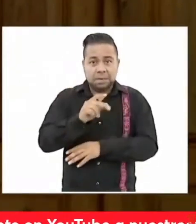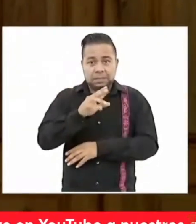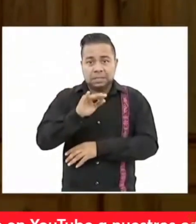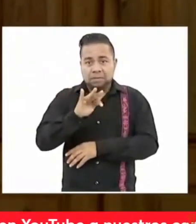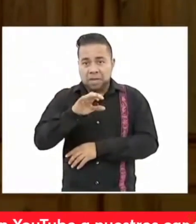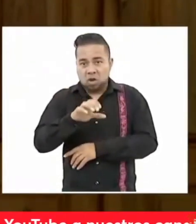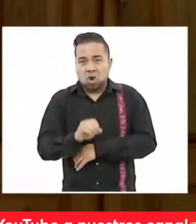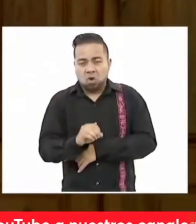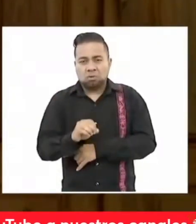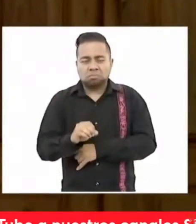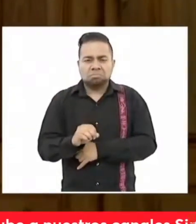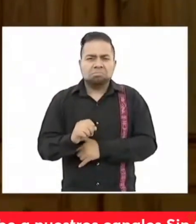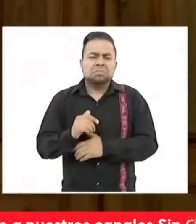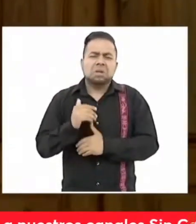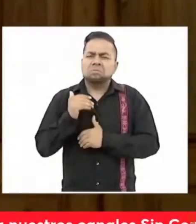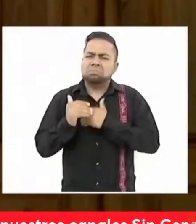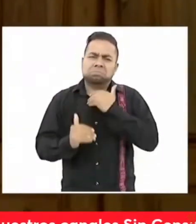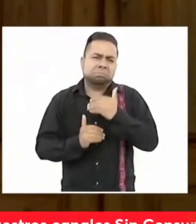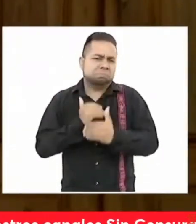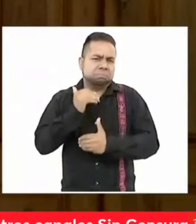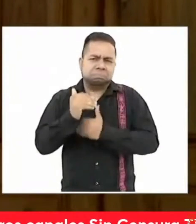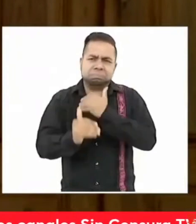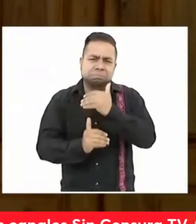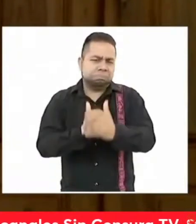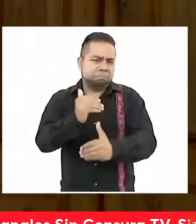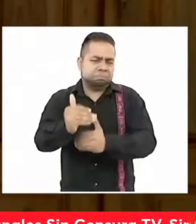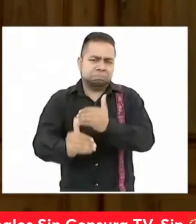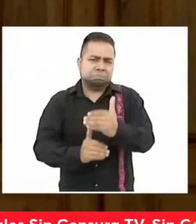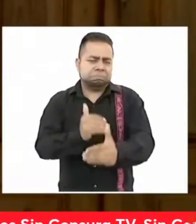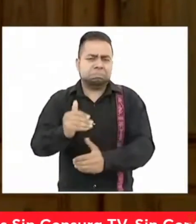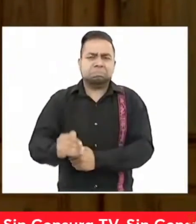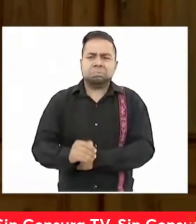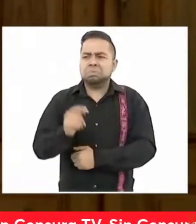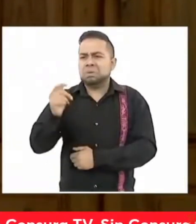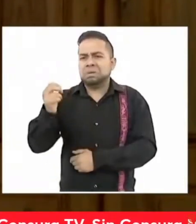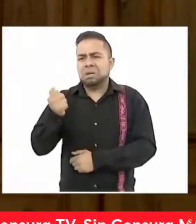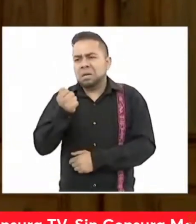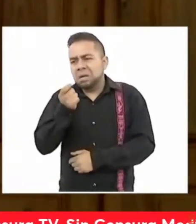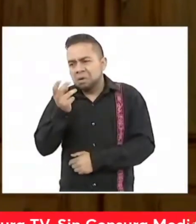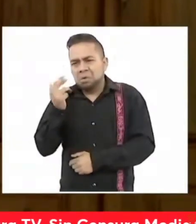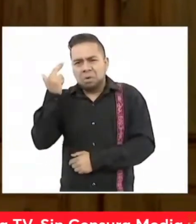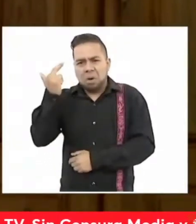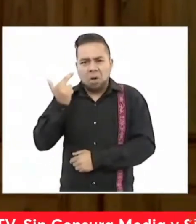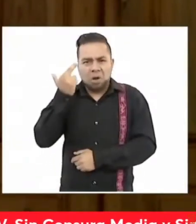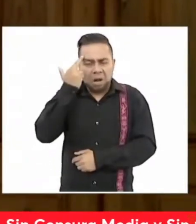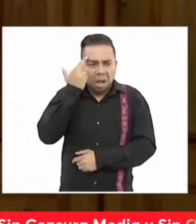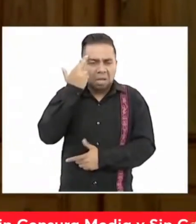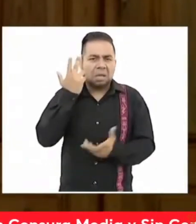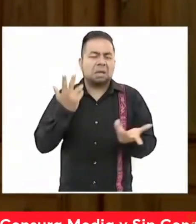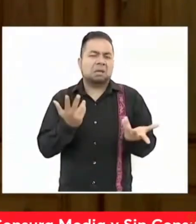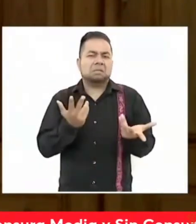el tiempo y otros reyes y otros